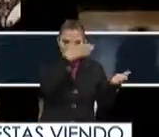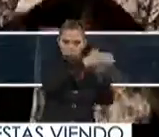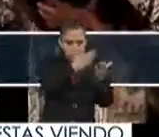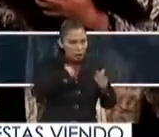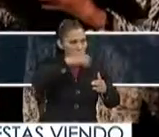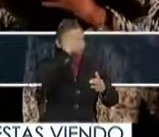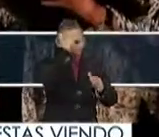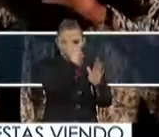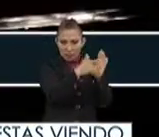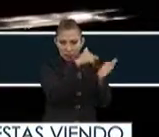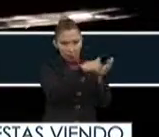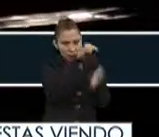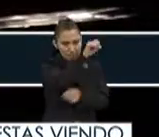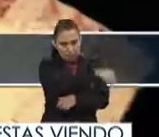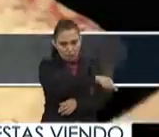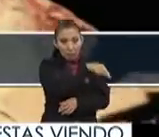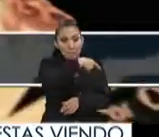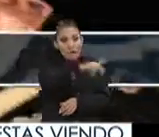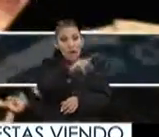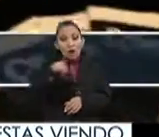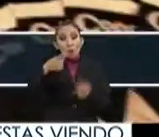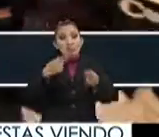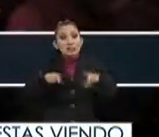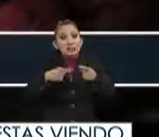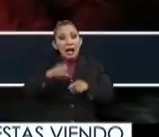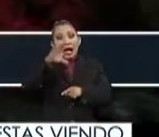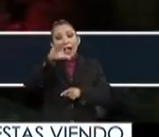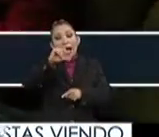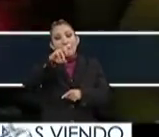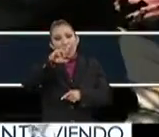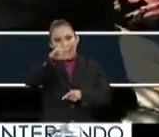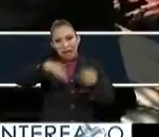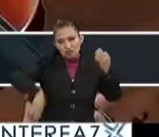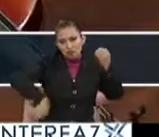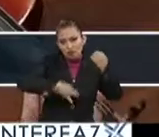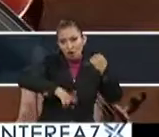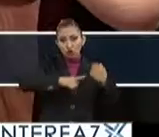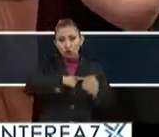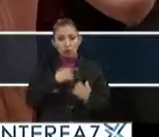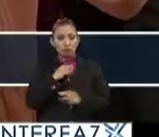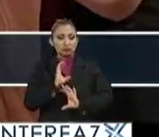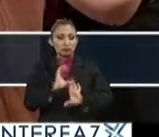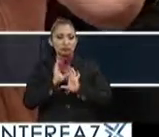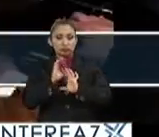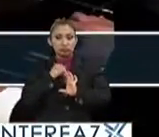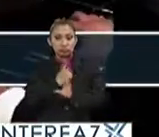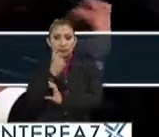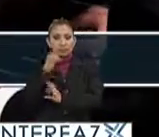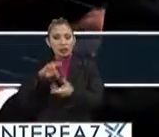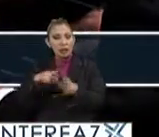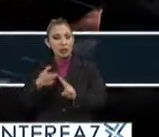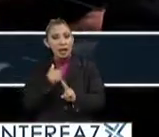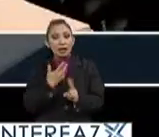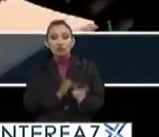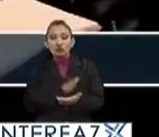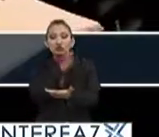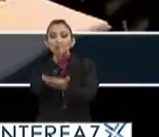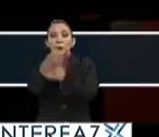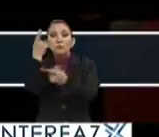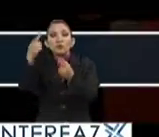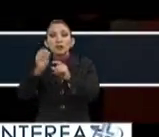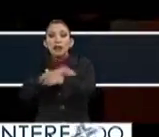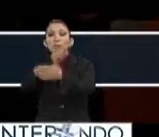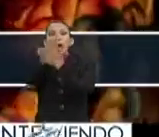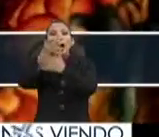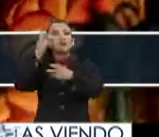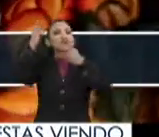escucharlos, ¿no? Sí. Tiene que ir al Palacio. Pero en el caso de la música de cámara, o estos concertistas solistas, ahí es un poco al revés, ellos llevan la música a los